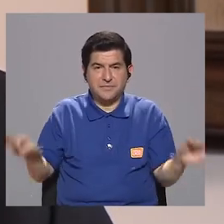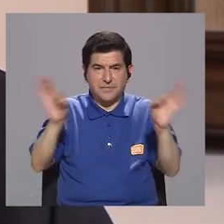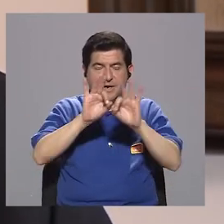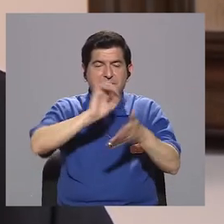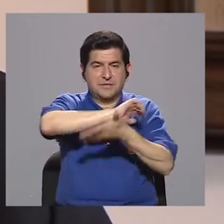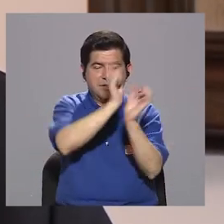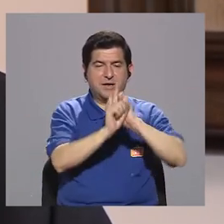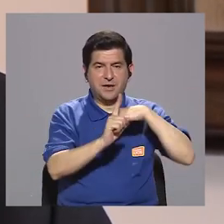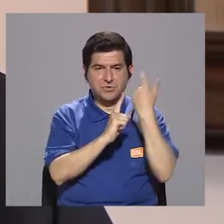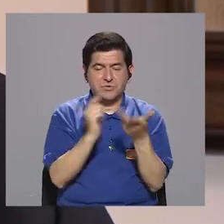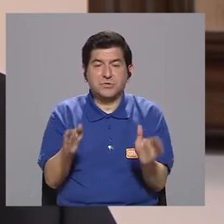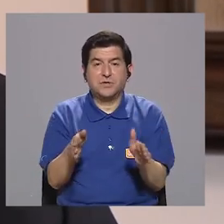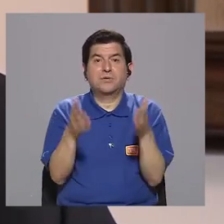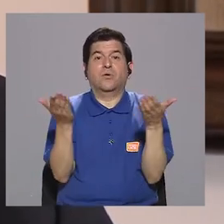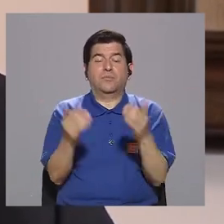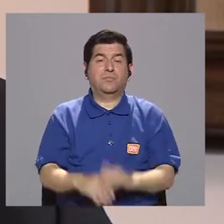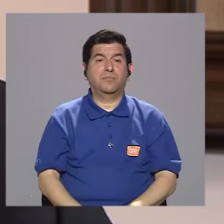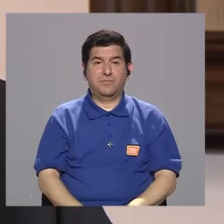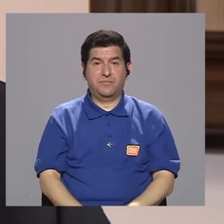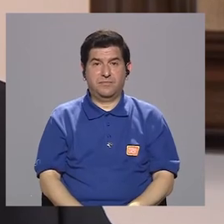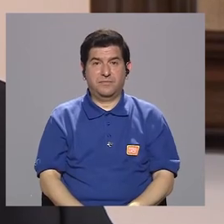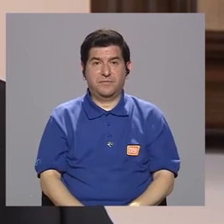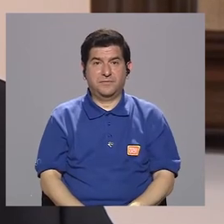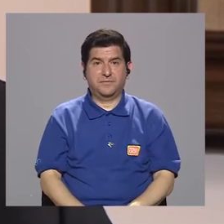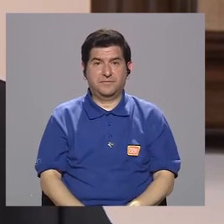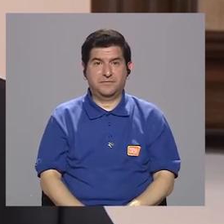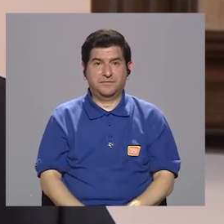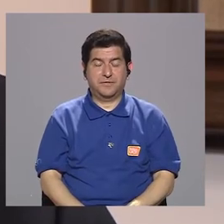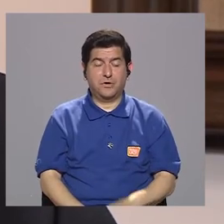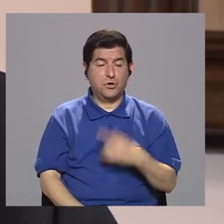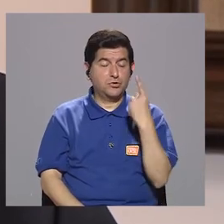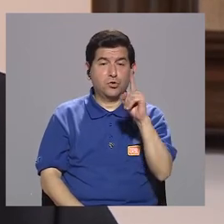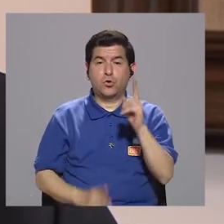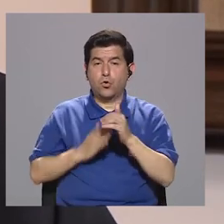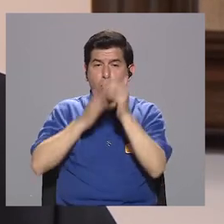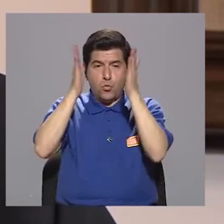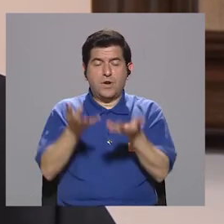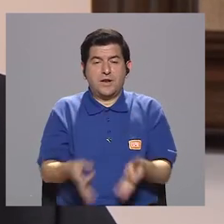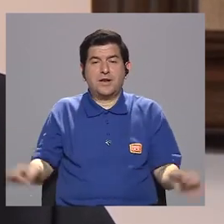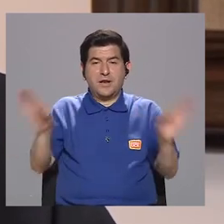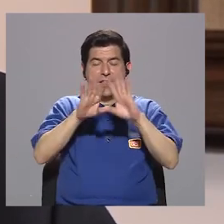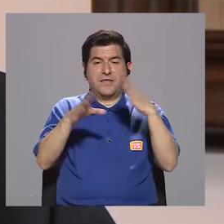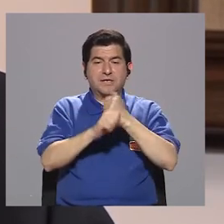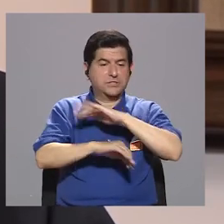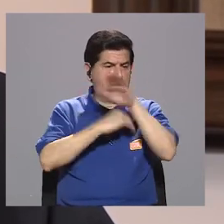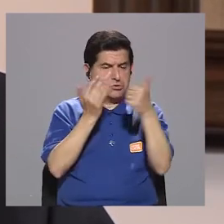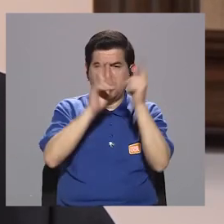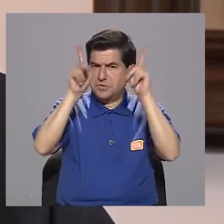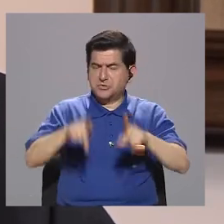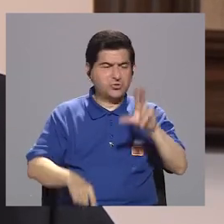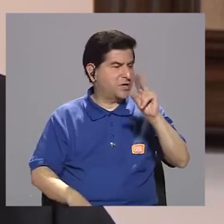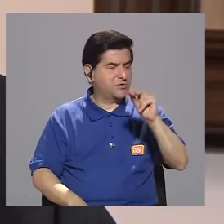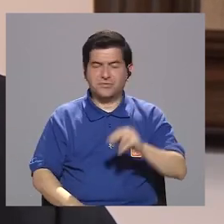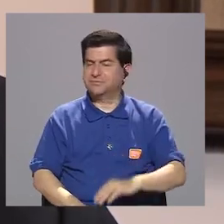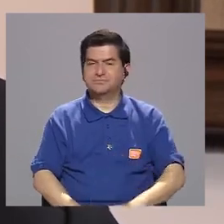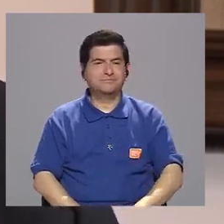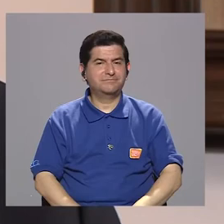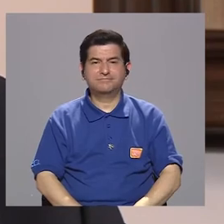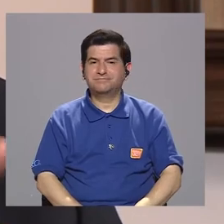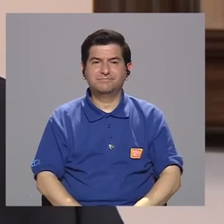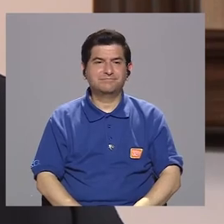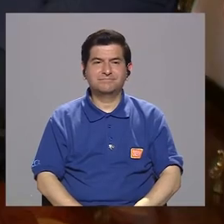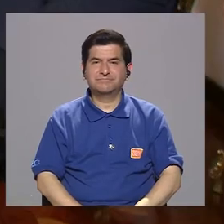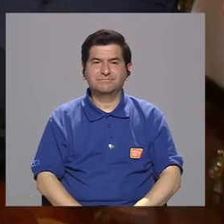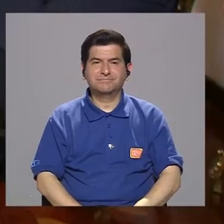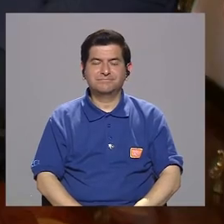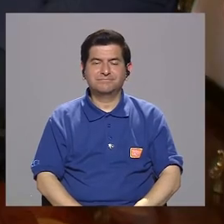la reforma social? Eso solo un gran líder lo puede hacer. No es cualquiera que pueda hacer eso. Claro.